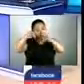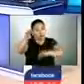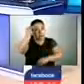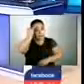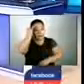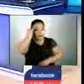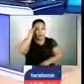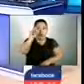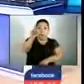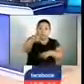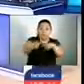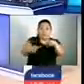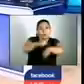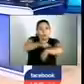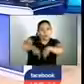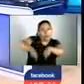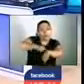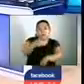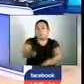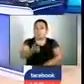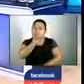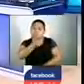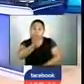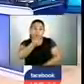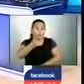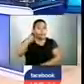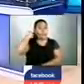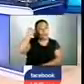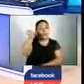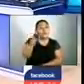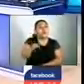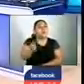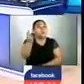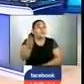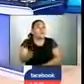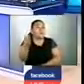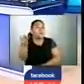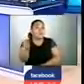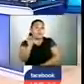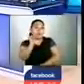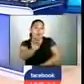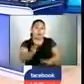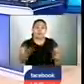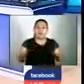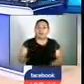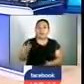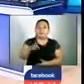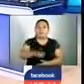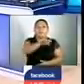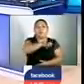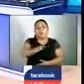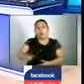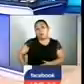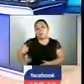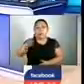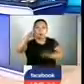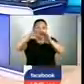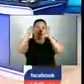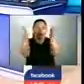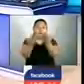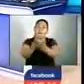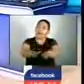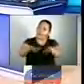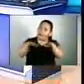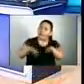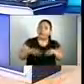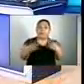una hora y media con un completo repaso reporte de las noticias más importantes ocurridas en nuestro país y en el mundo muchas gracias